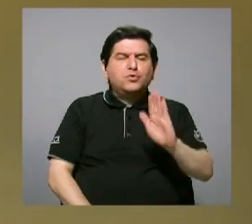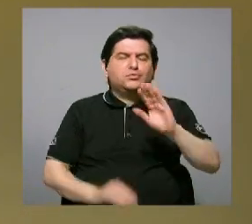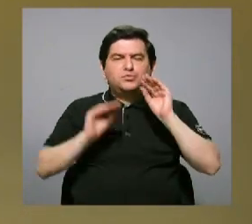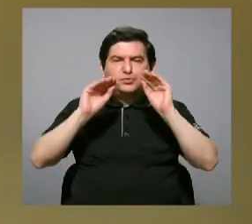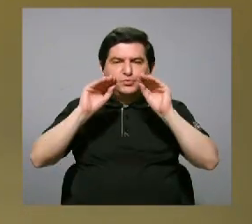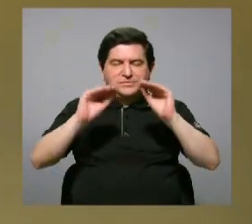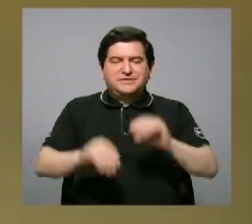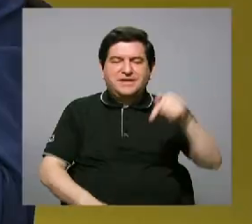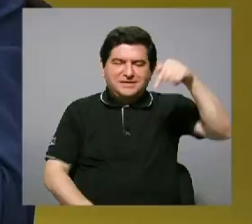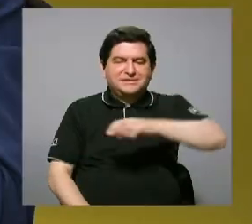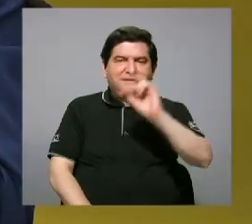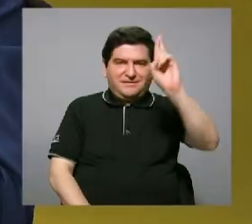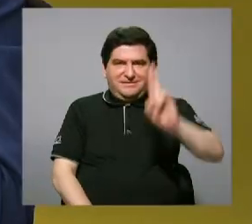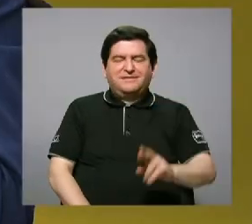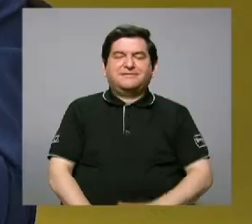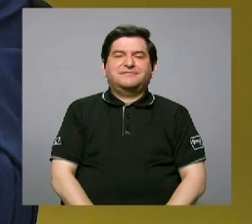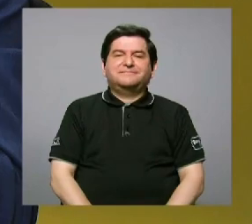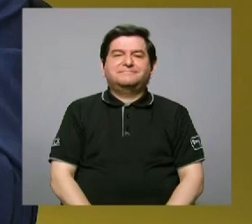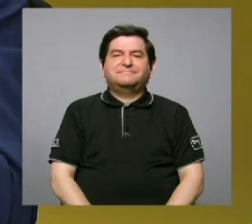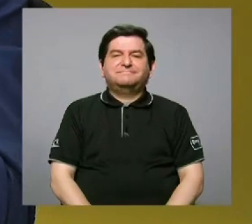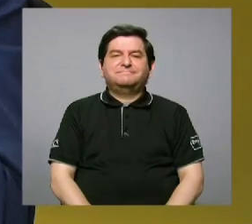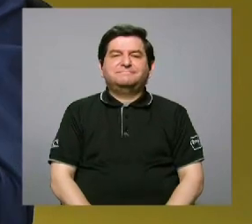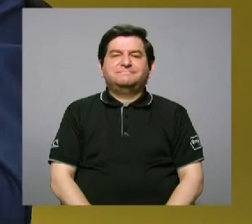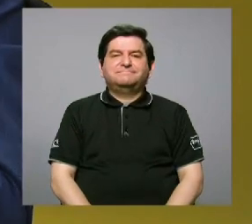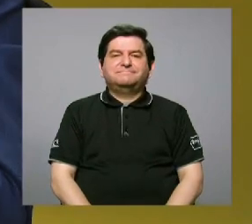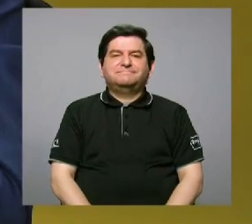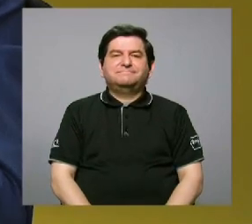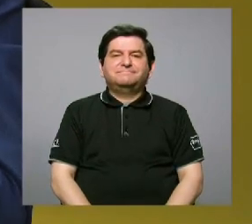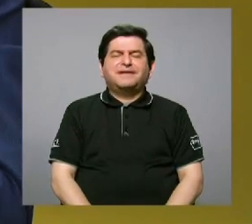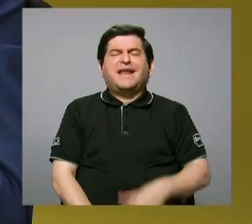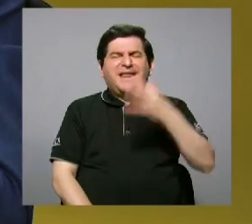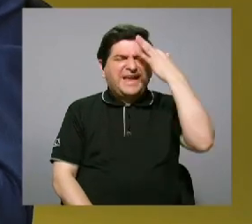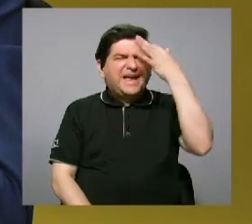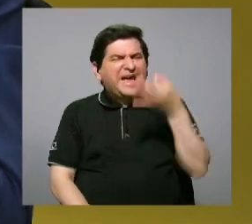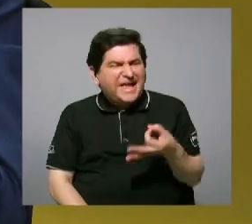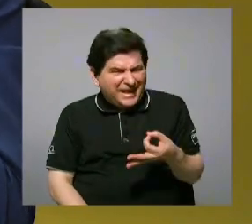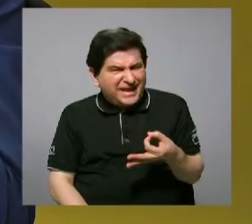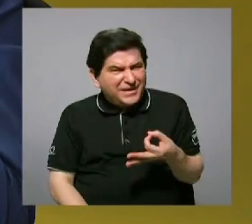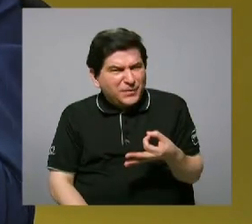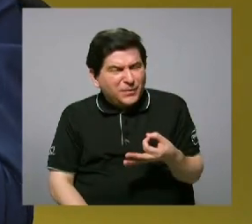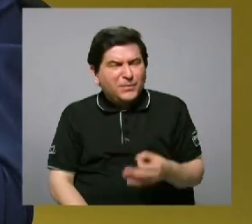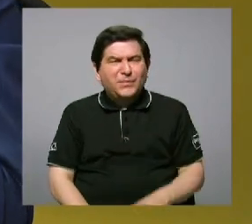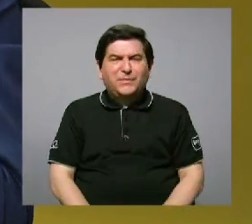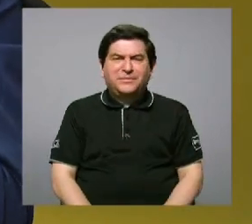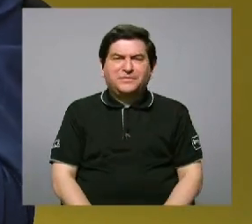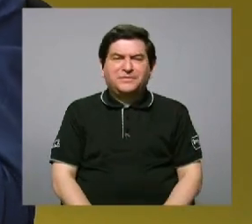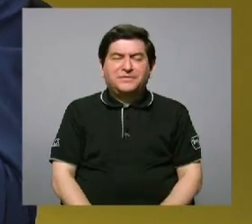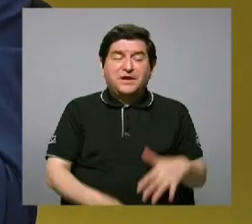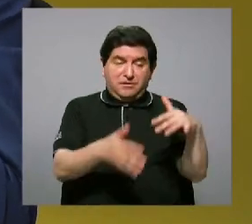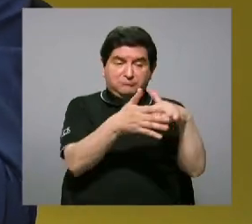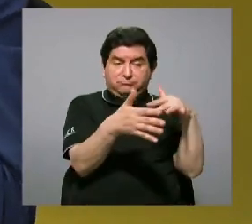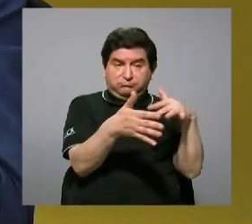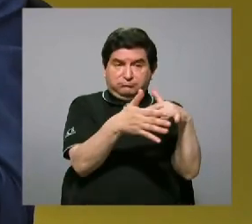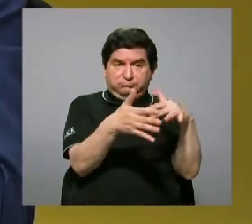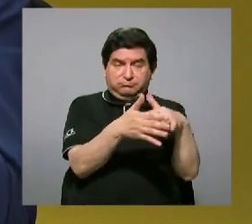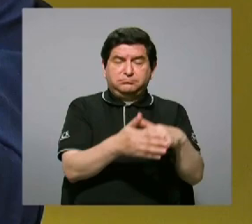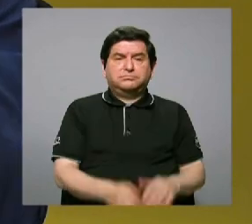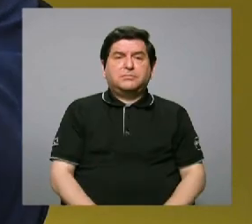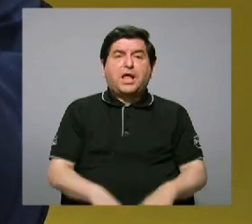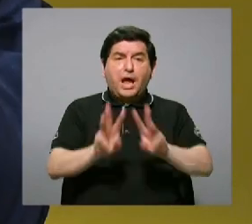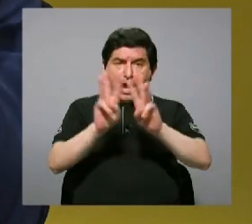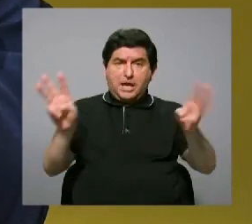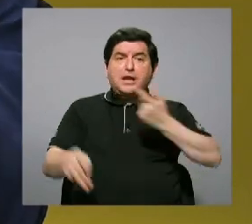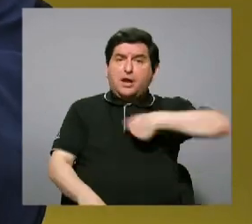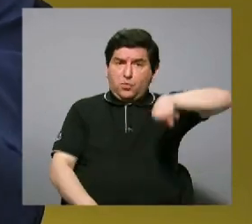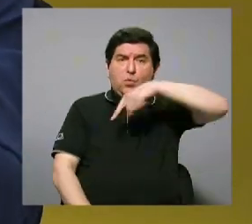fue aquí en Costa Rica. Sí, entonces. Exactamente. Así que entonces creo que hay el estudio está en nuestra página web